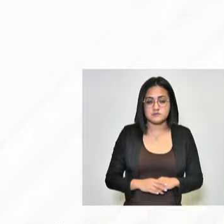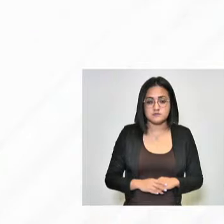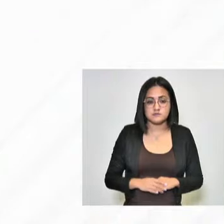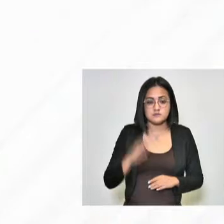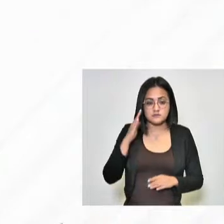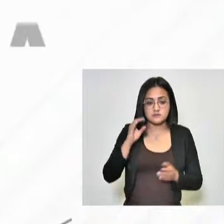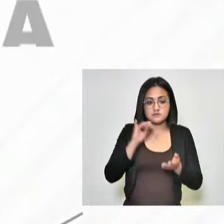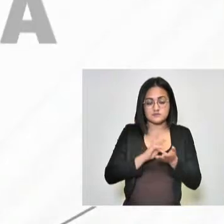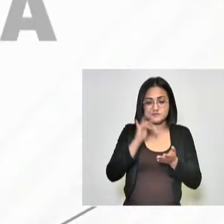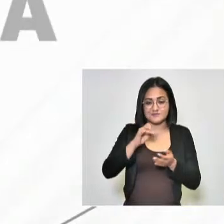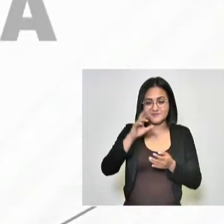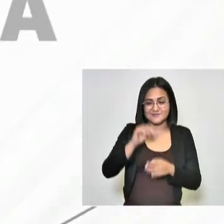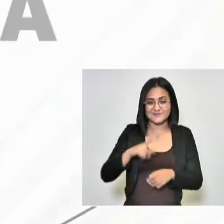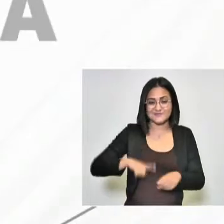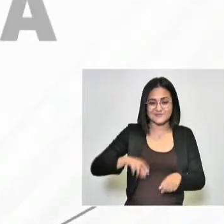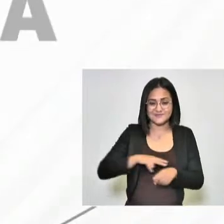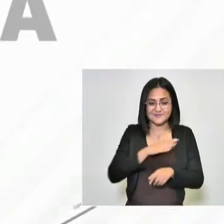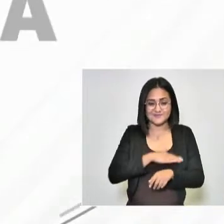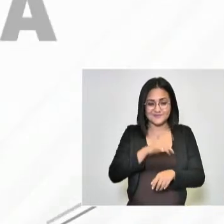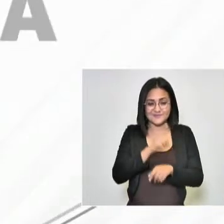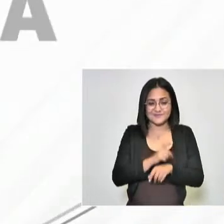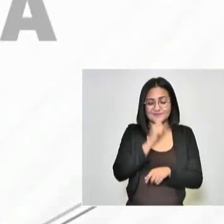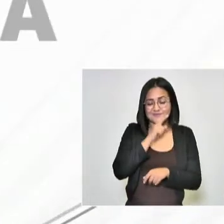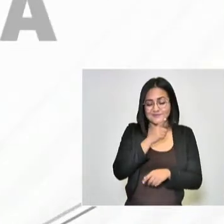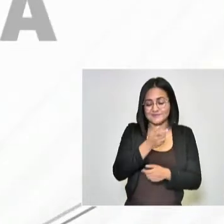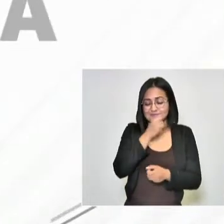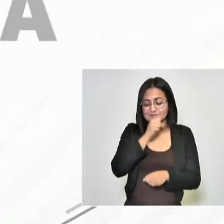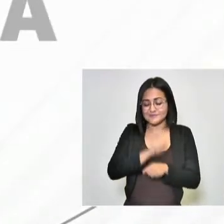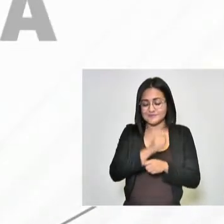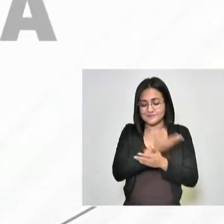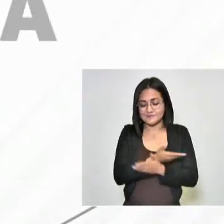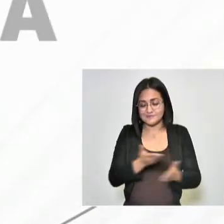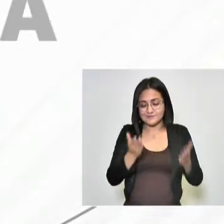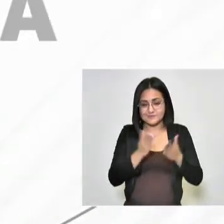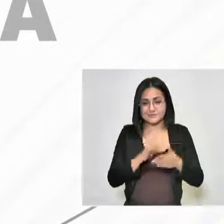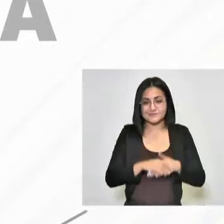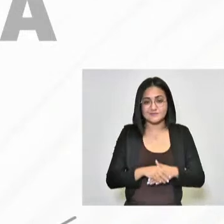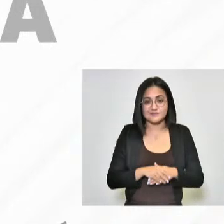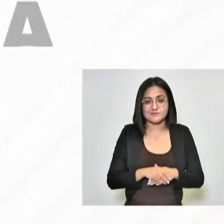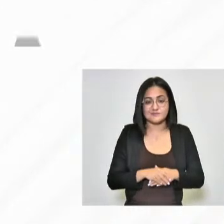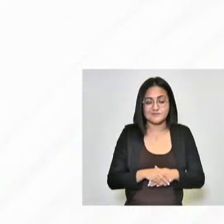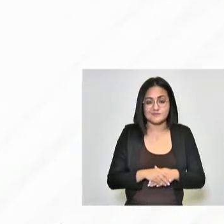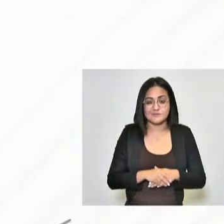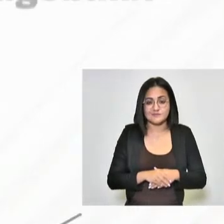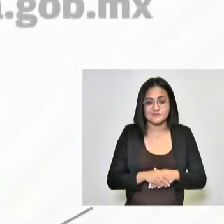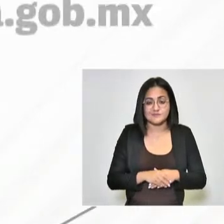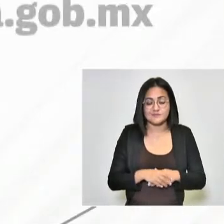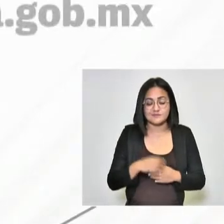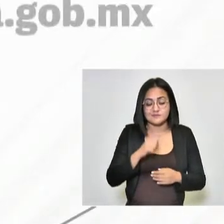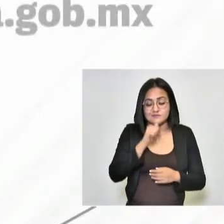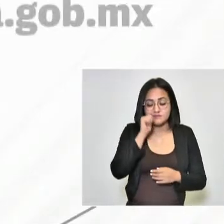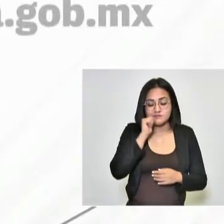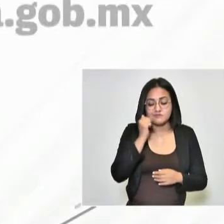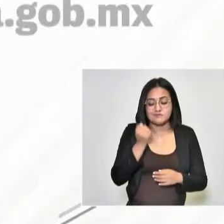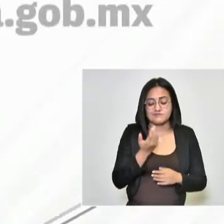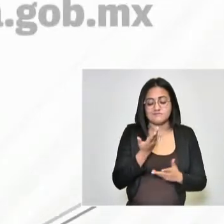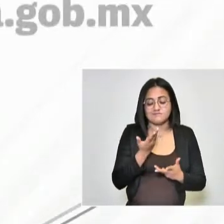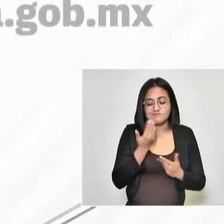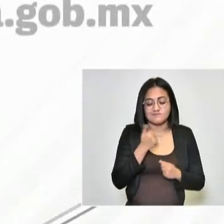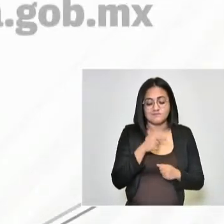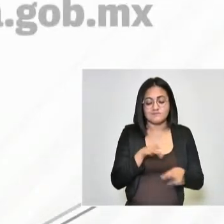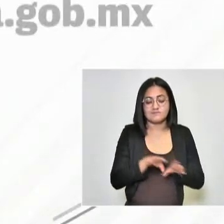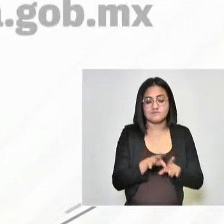Hola, Vero, muchas gracias. Gobernador, muy buenos días a los secretarios. Ayer desafortunadamente se consumó